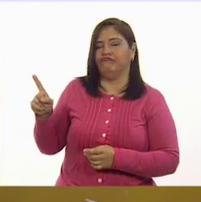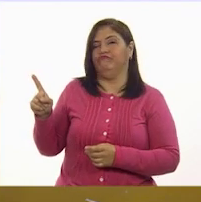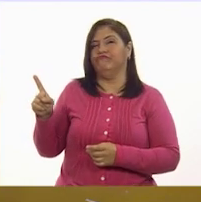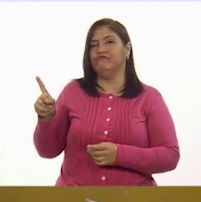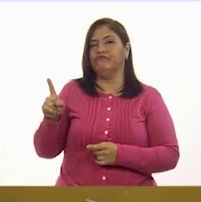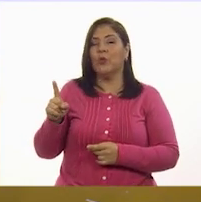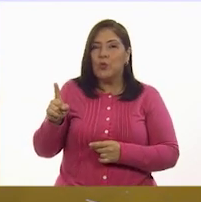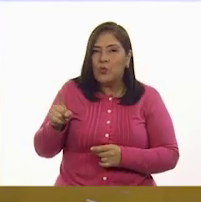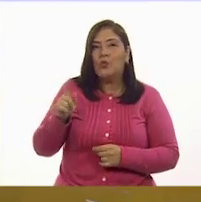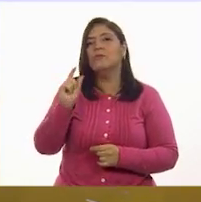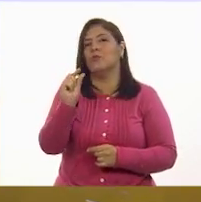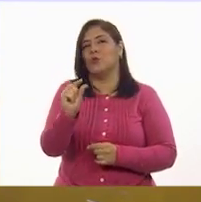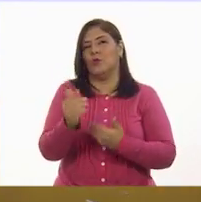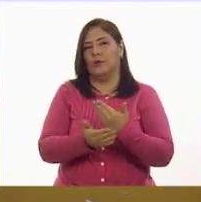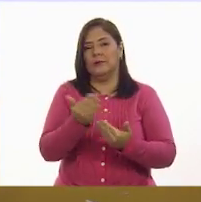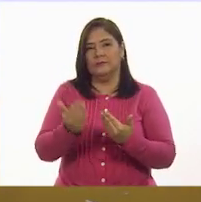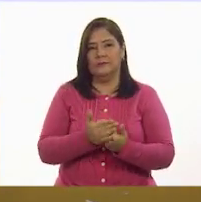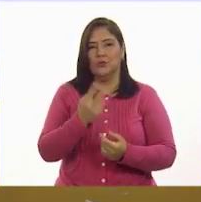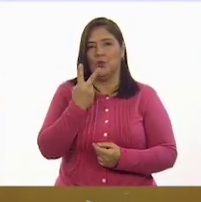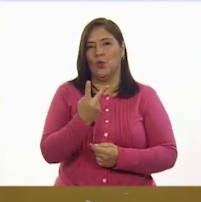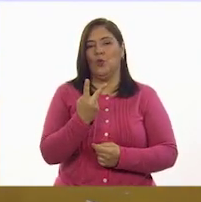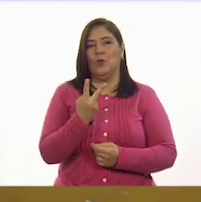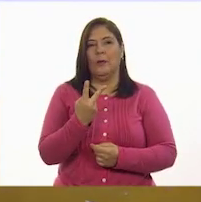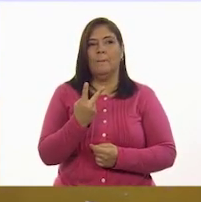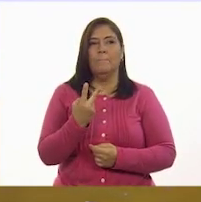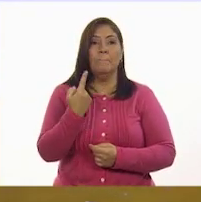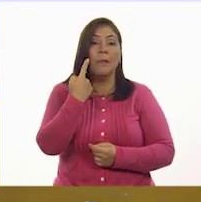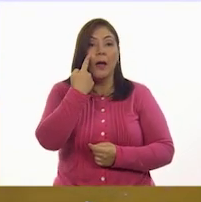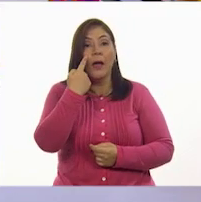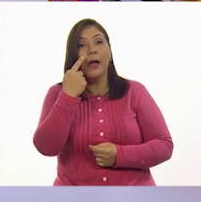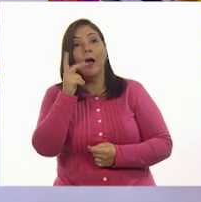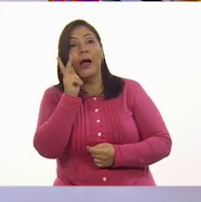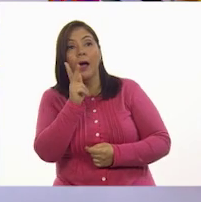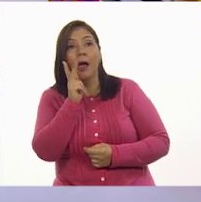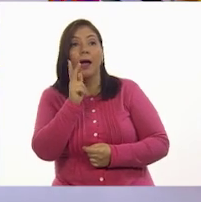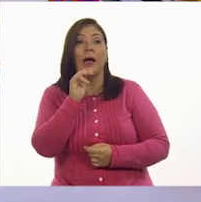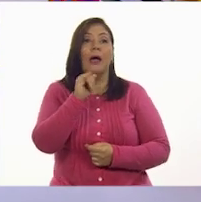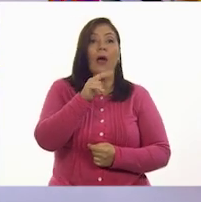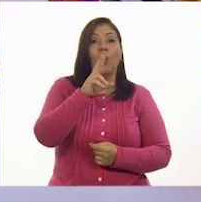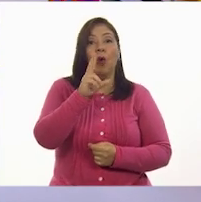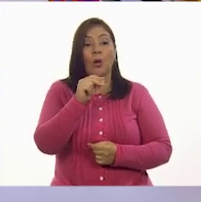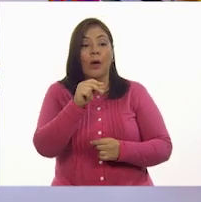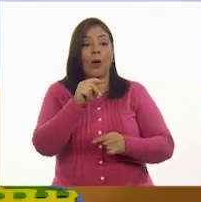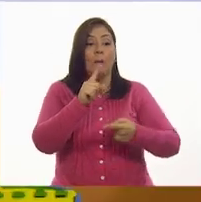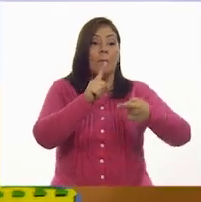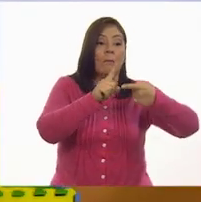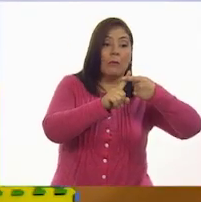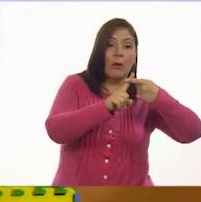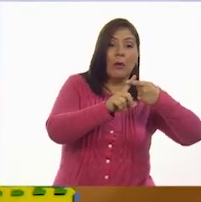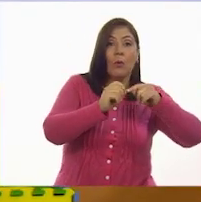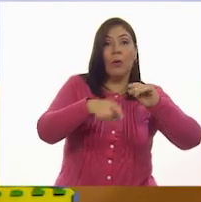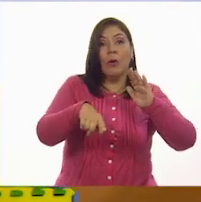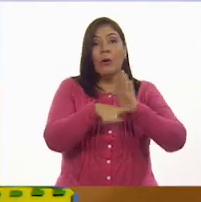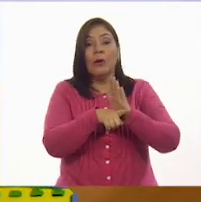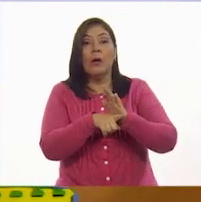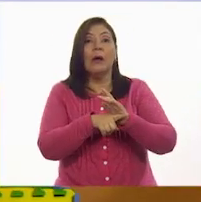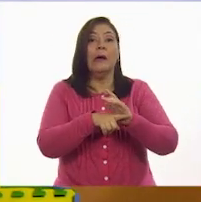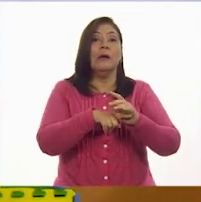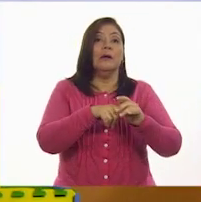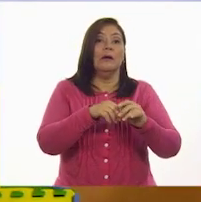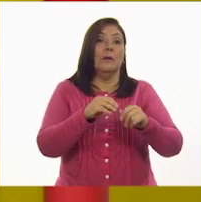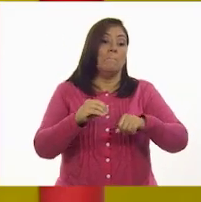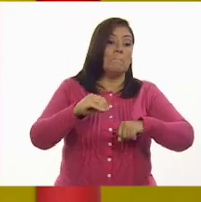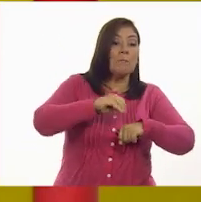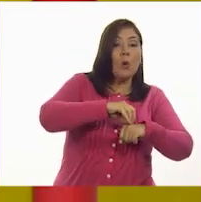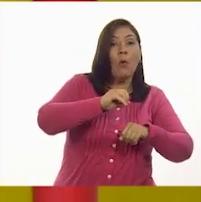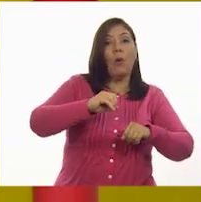poquito. Dos. Creo que les faltó fuerza en ese soplo. Ah, pero no sabemos si le vamos pero a sumar no sabes o restar, si vas a ¿verdad? Quitar o poner. Entonces vamos